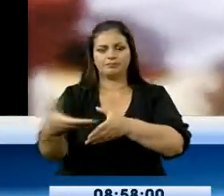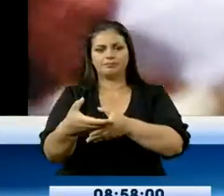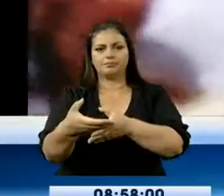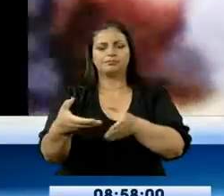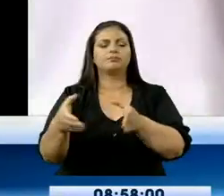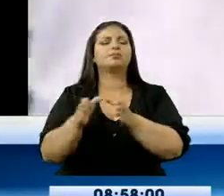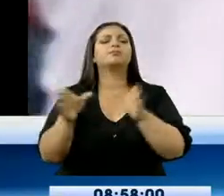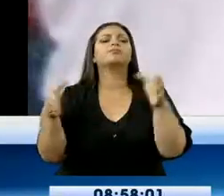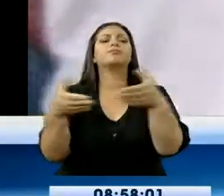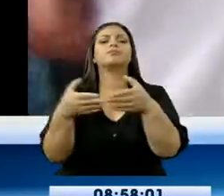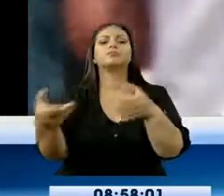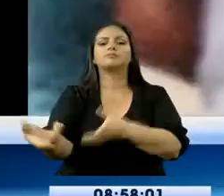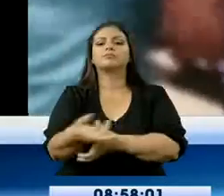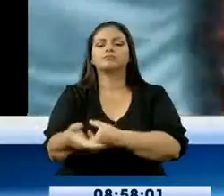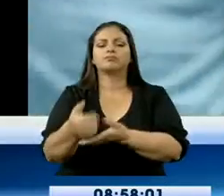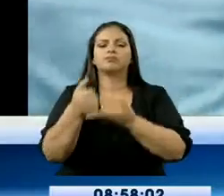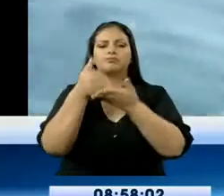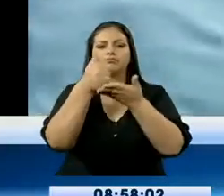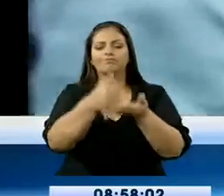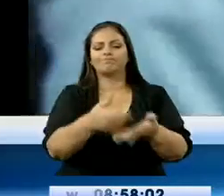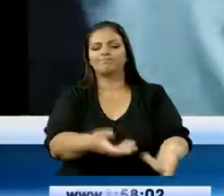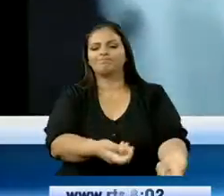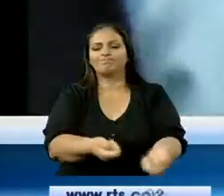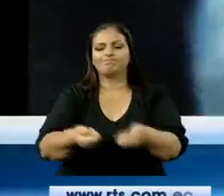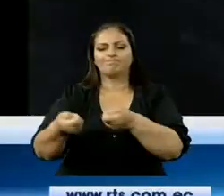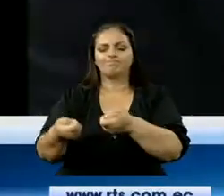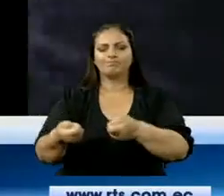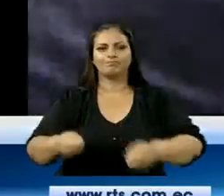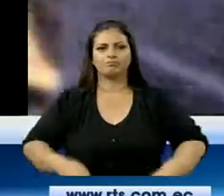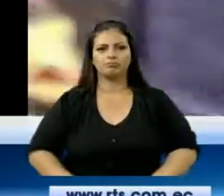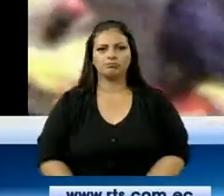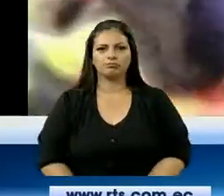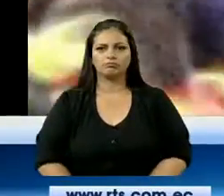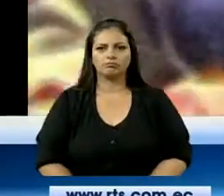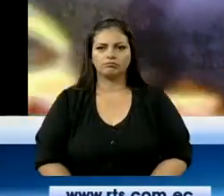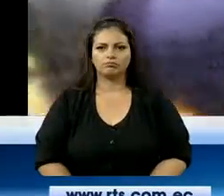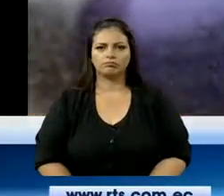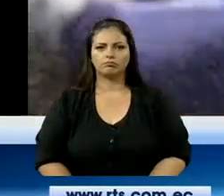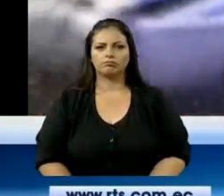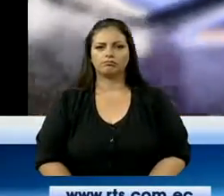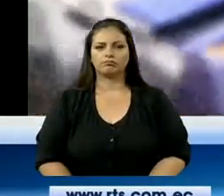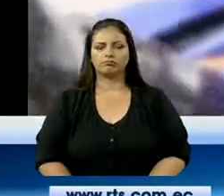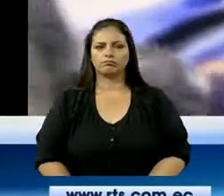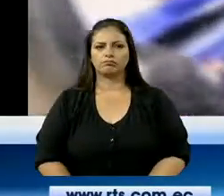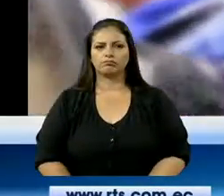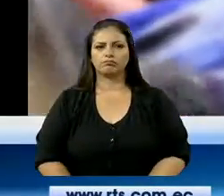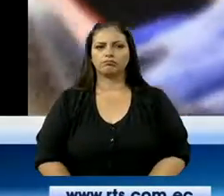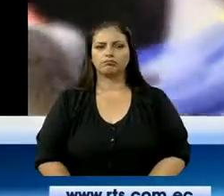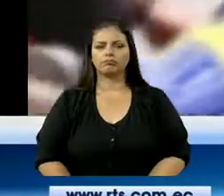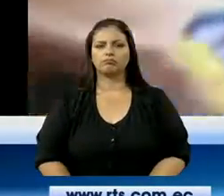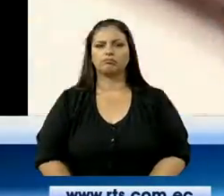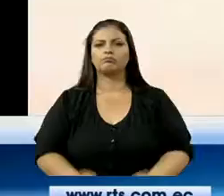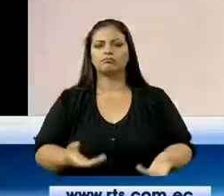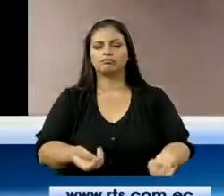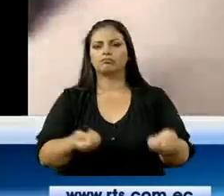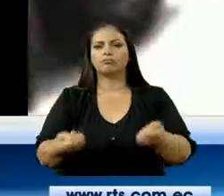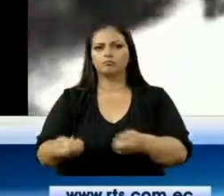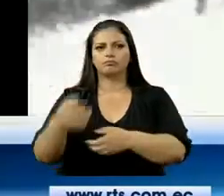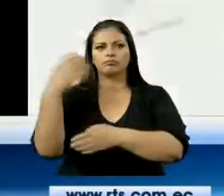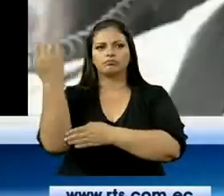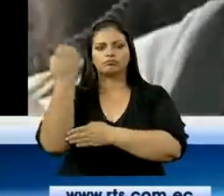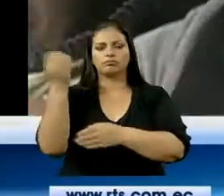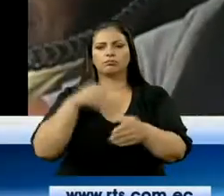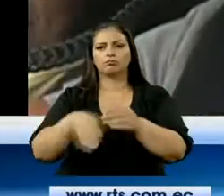a darle los primeros auxilios al paciente, a sacarlo del vehículo y que lo lleve el alfa del